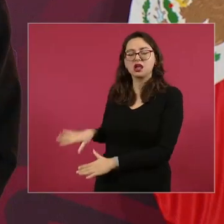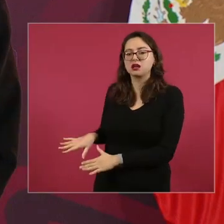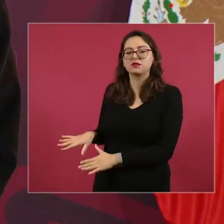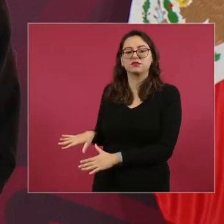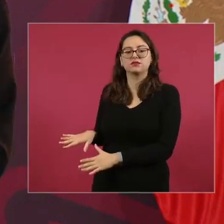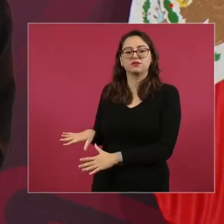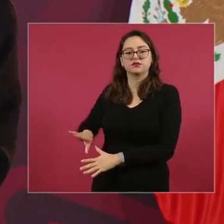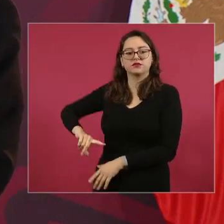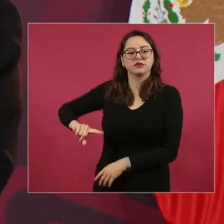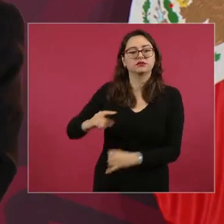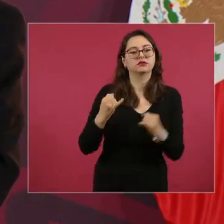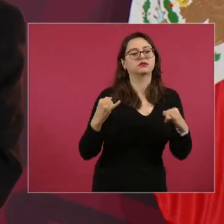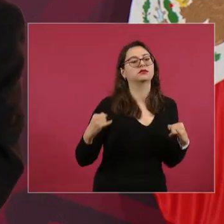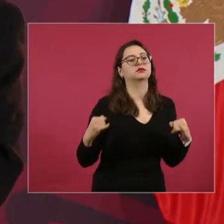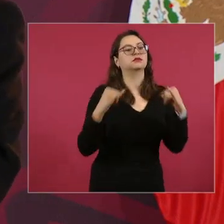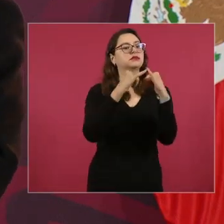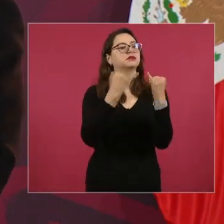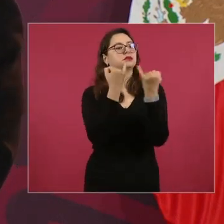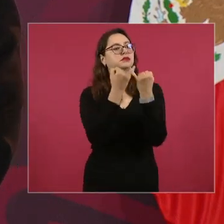Y